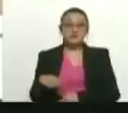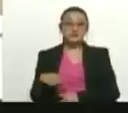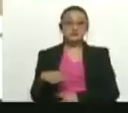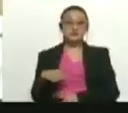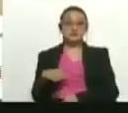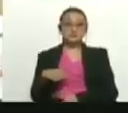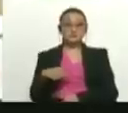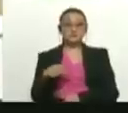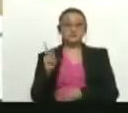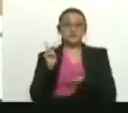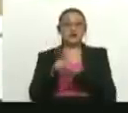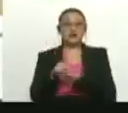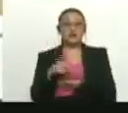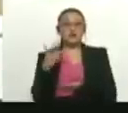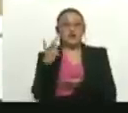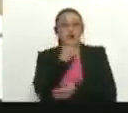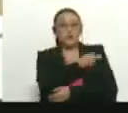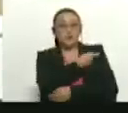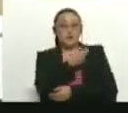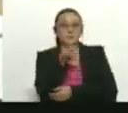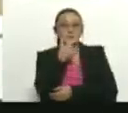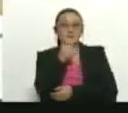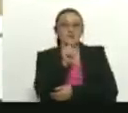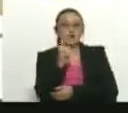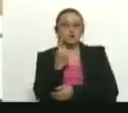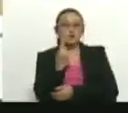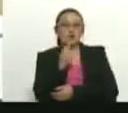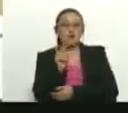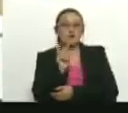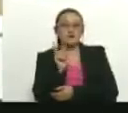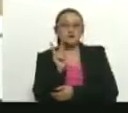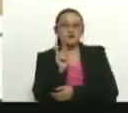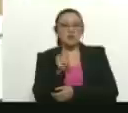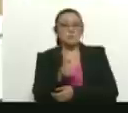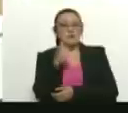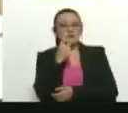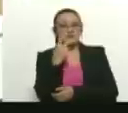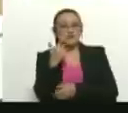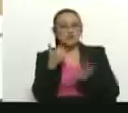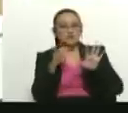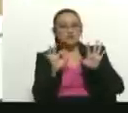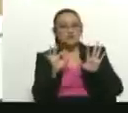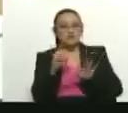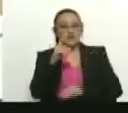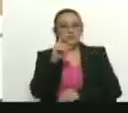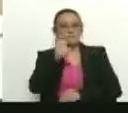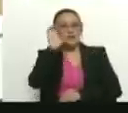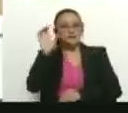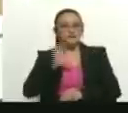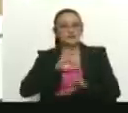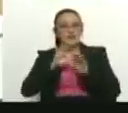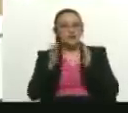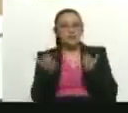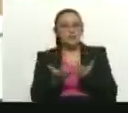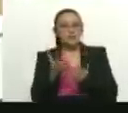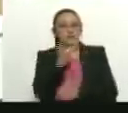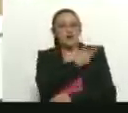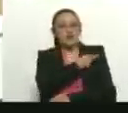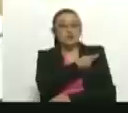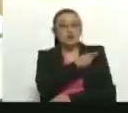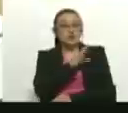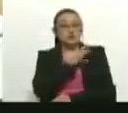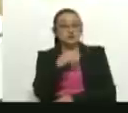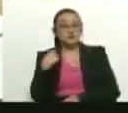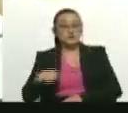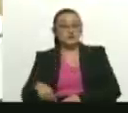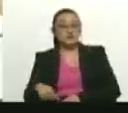China llegaron las vacunas, las medicinas, no solo a Venezuela, a más de 160 países del mundo que se vacunaron con las vacunas